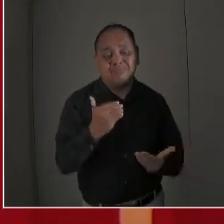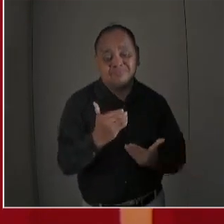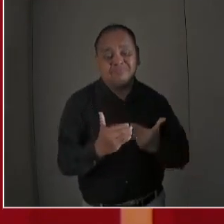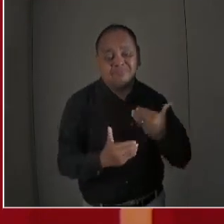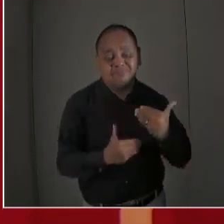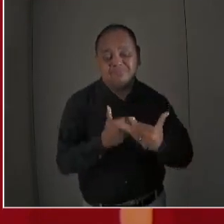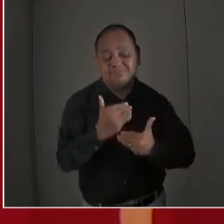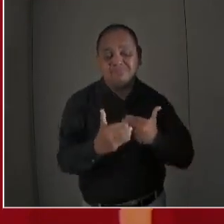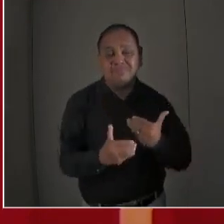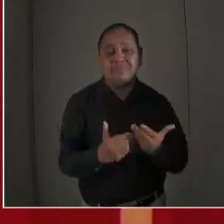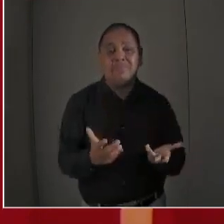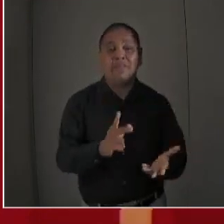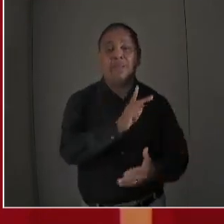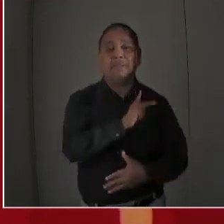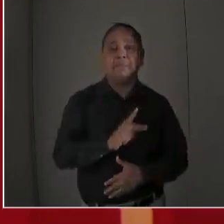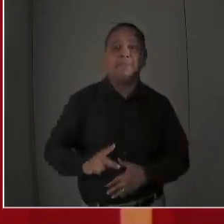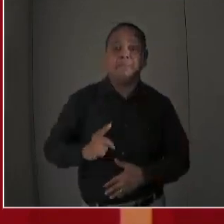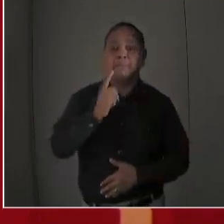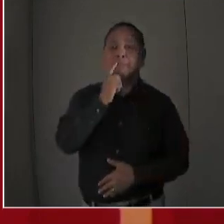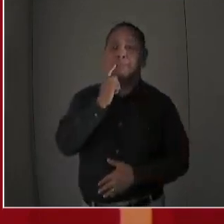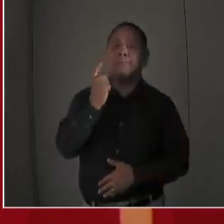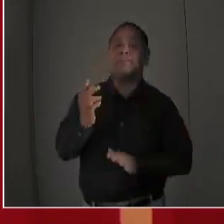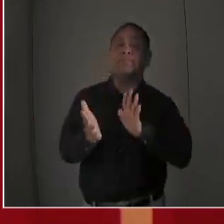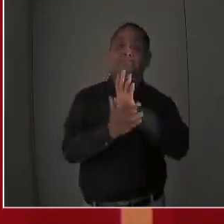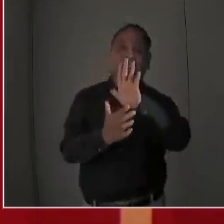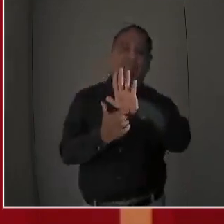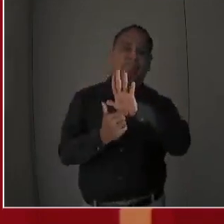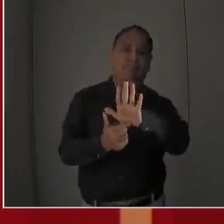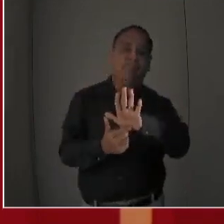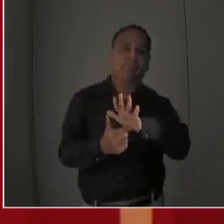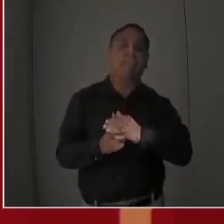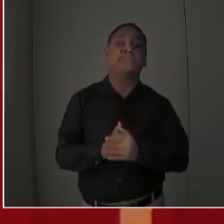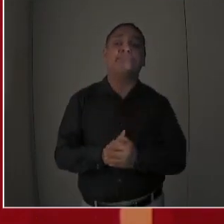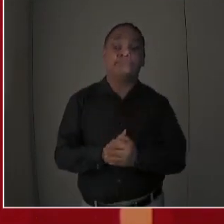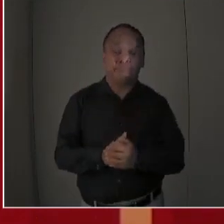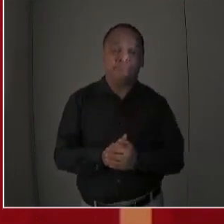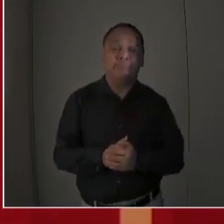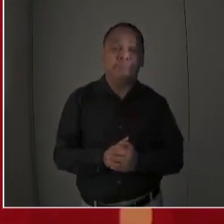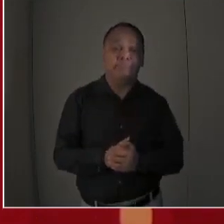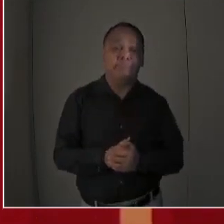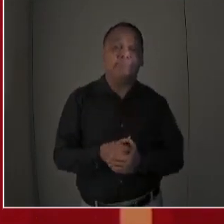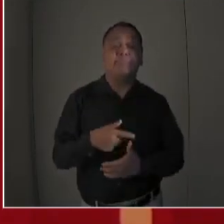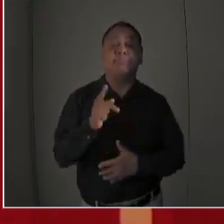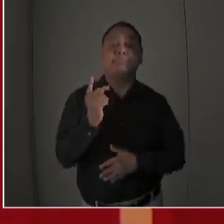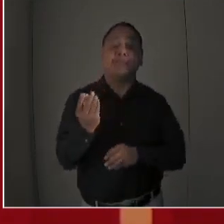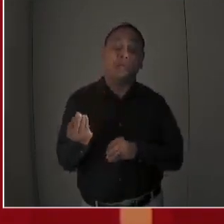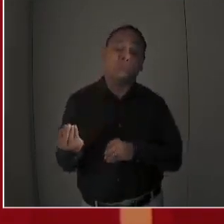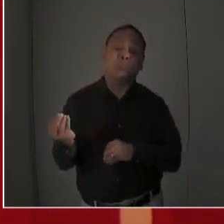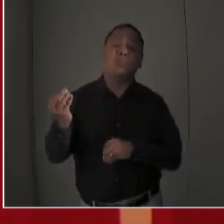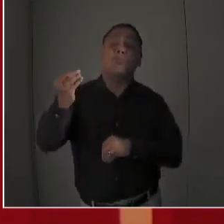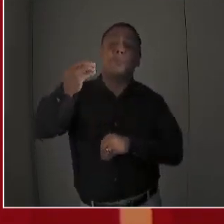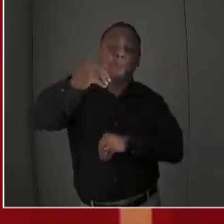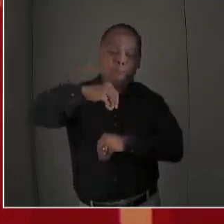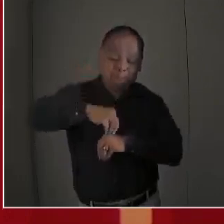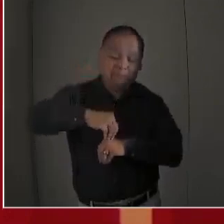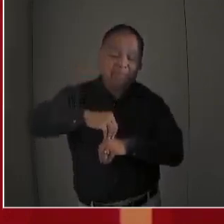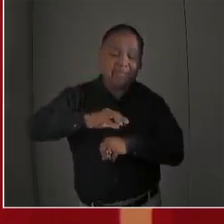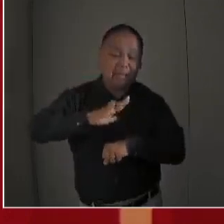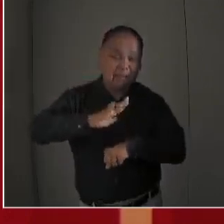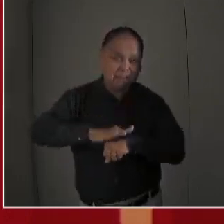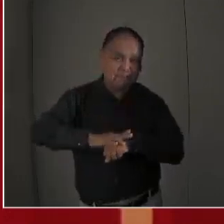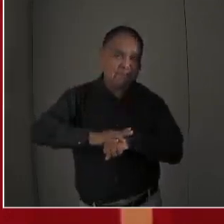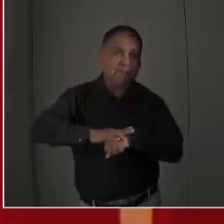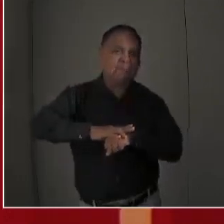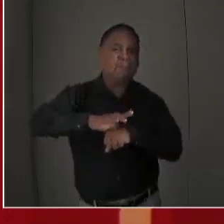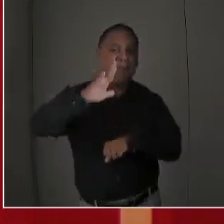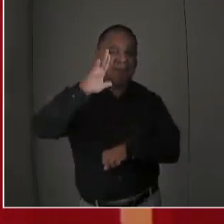país. Y Andrés Manuel nos demostró que nada de eso, que se podía incrementar el salario mínimo, que se